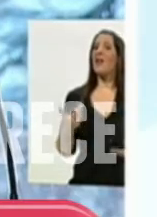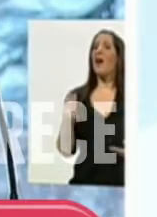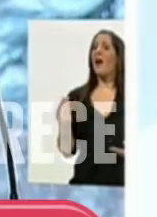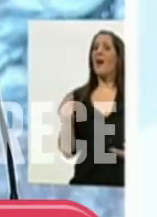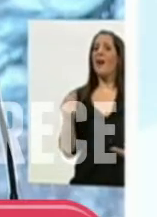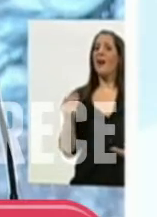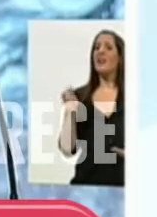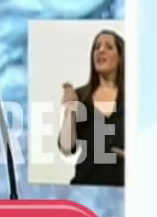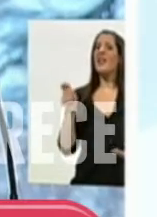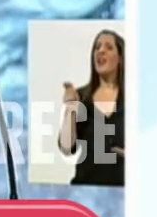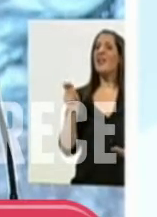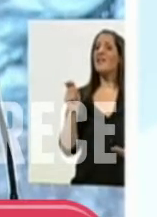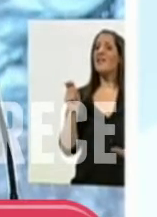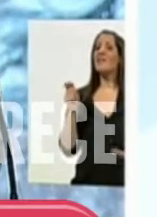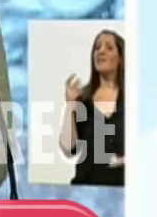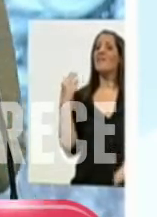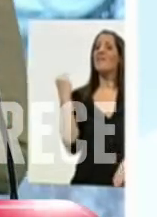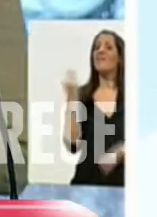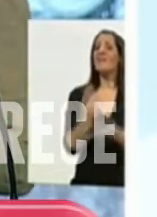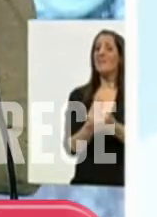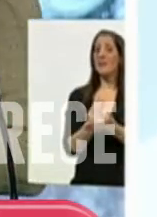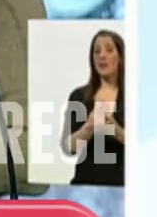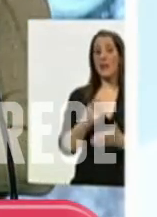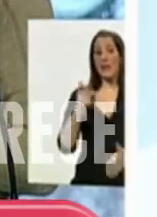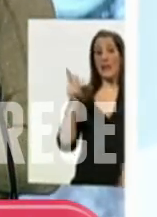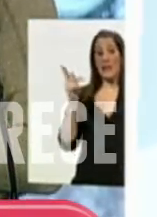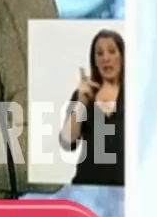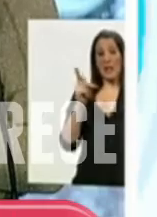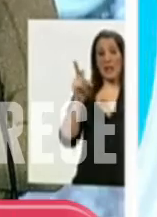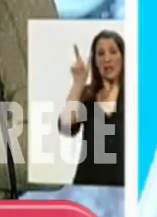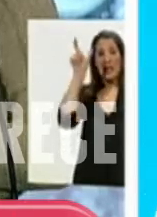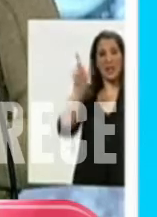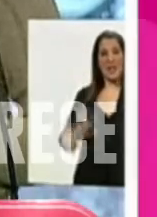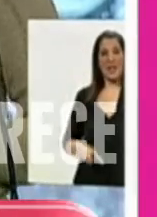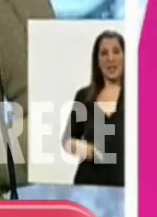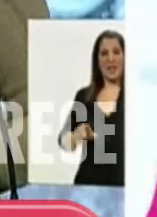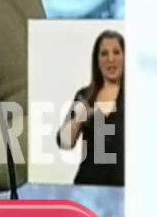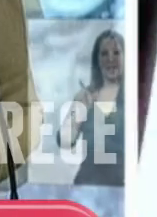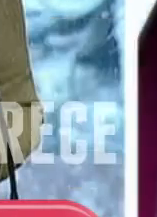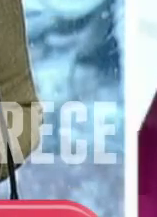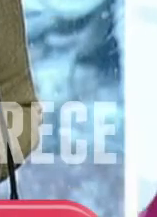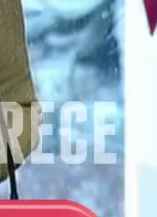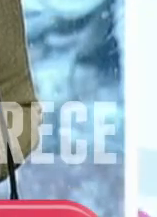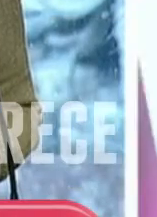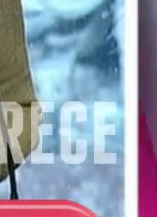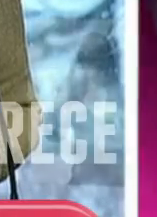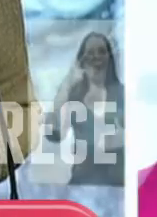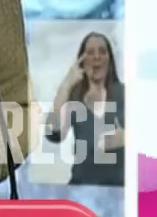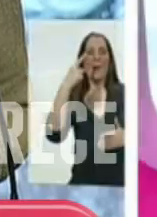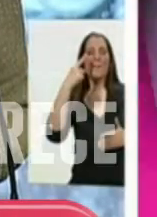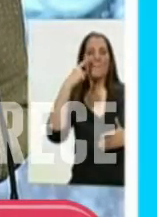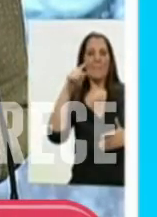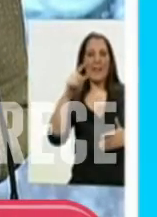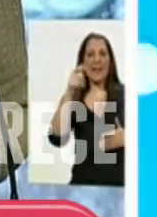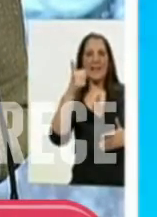Estado. Y además hay que comprobar, y no parece sencillo, demostrar que la presidenta de la Nación tenga que haber con una decisión